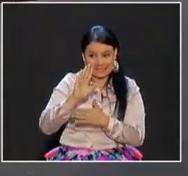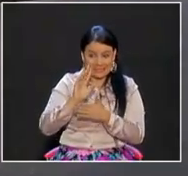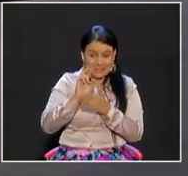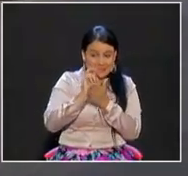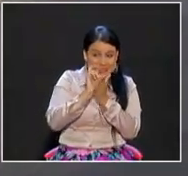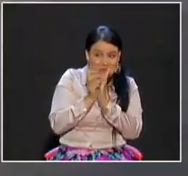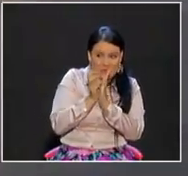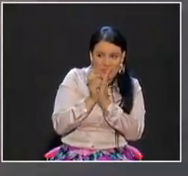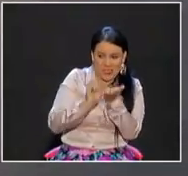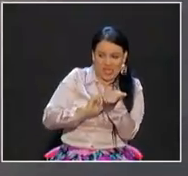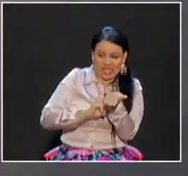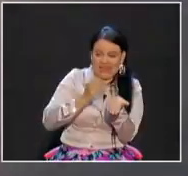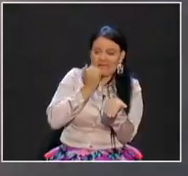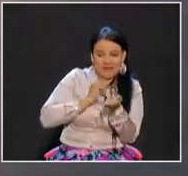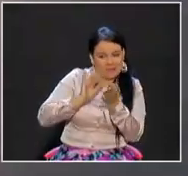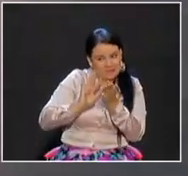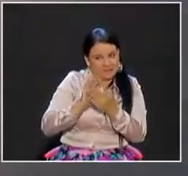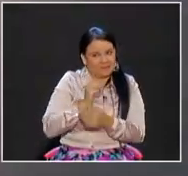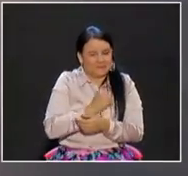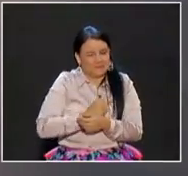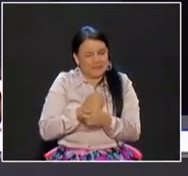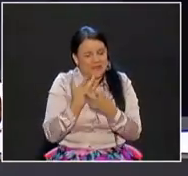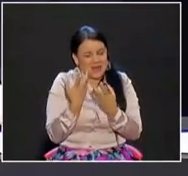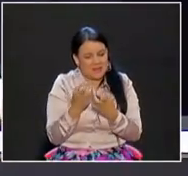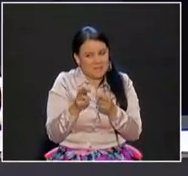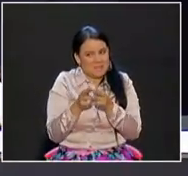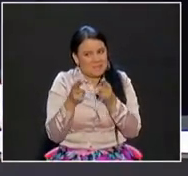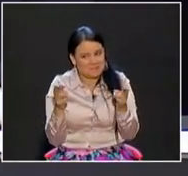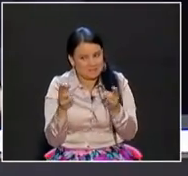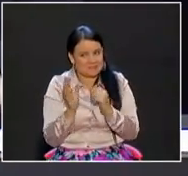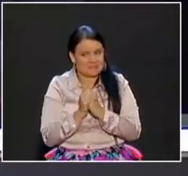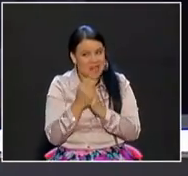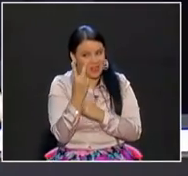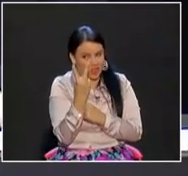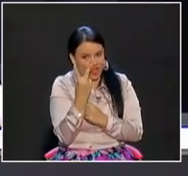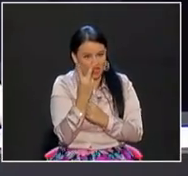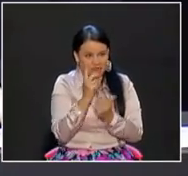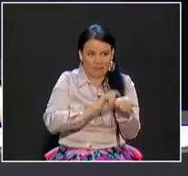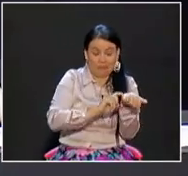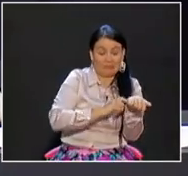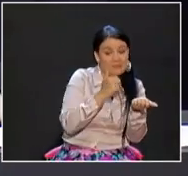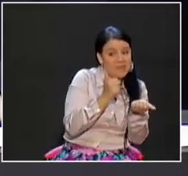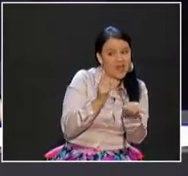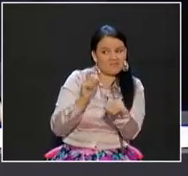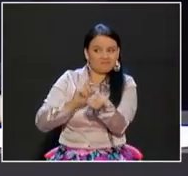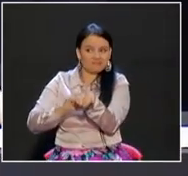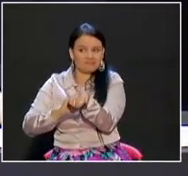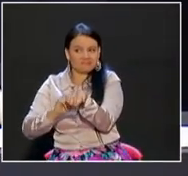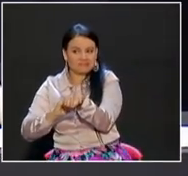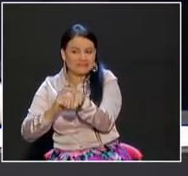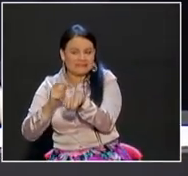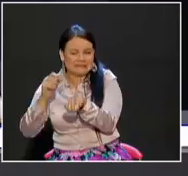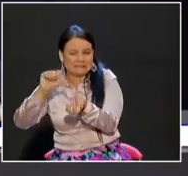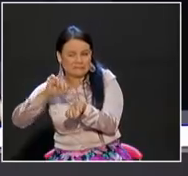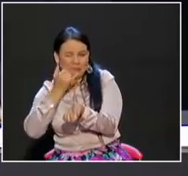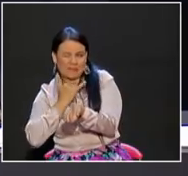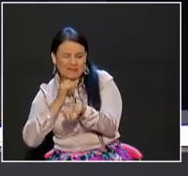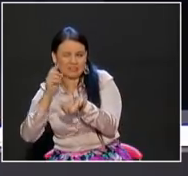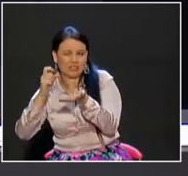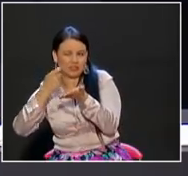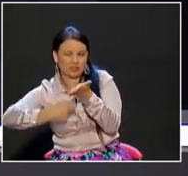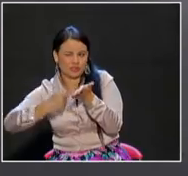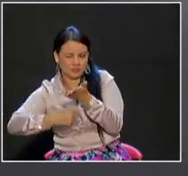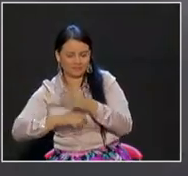30 segundos y que nos gusta saber las dos cosas no nos dejen de contar su vez su defecto sigue el candidato rodolfo correa de la alianza social independiente